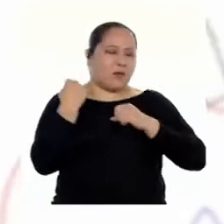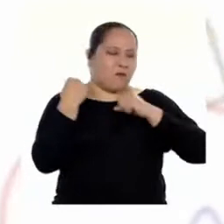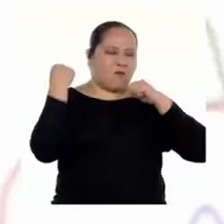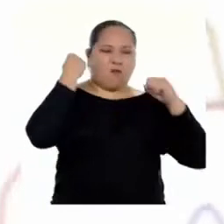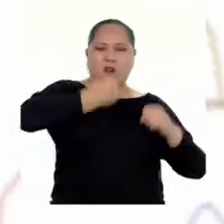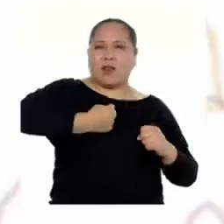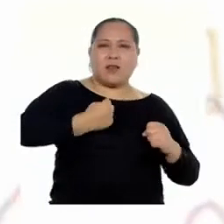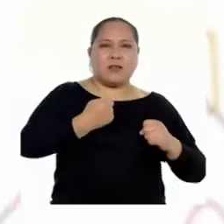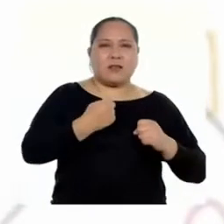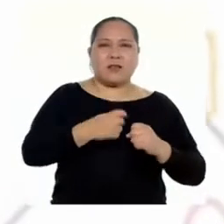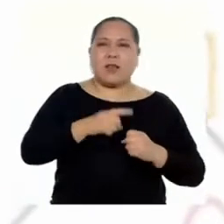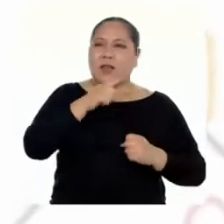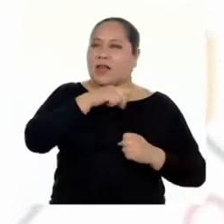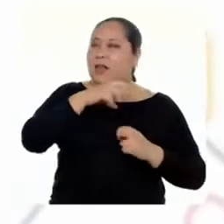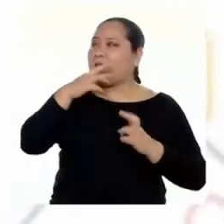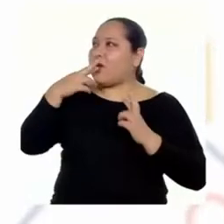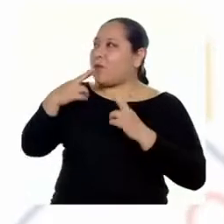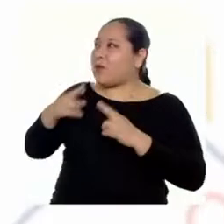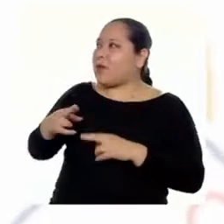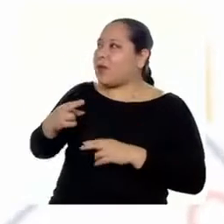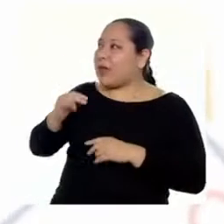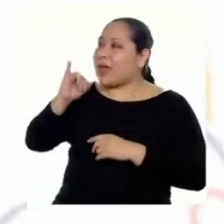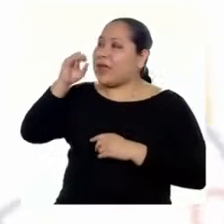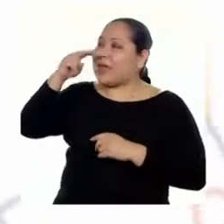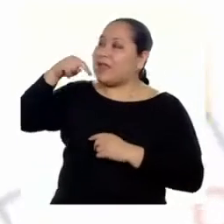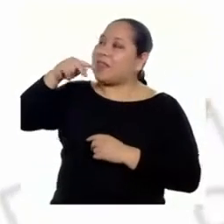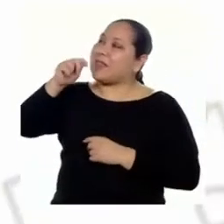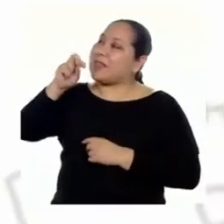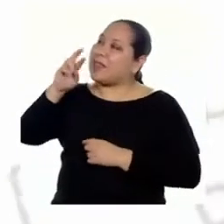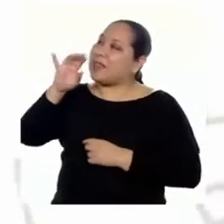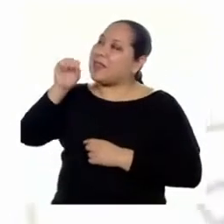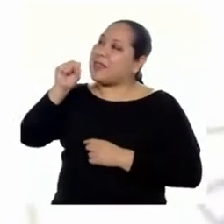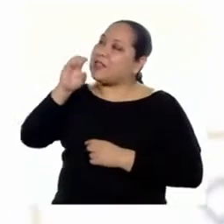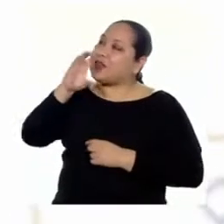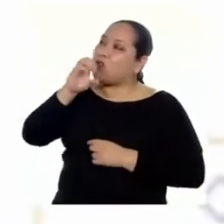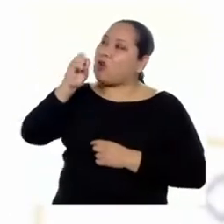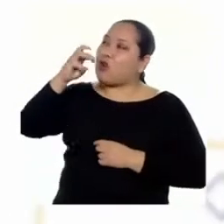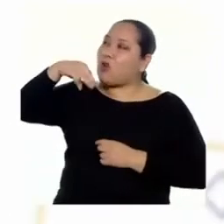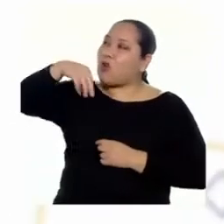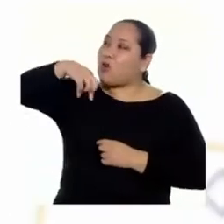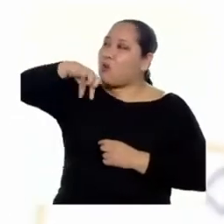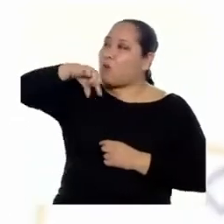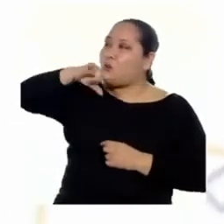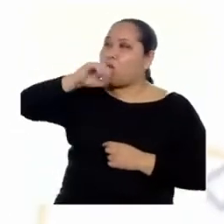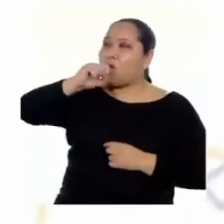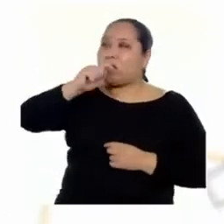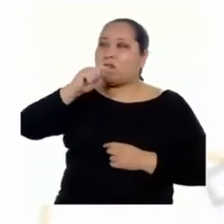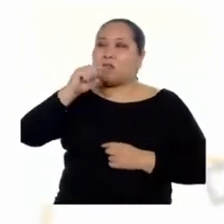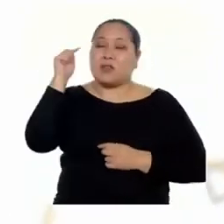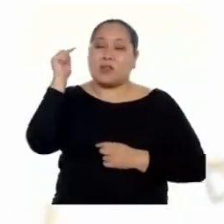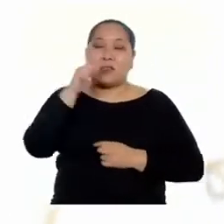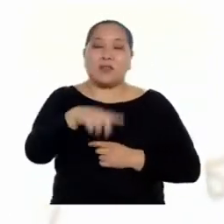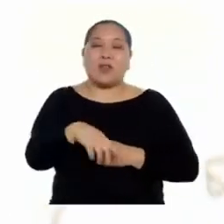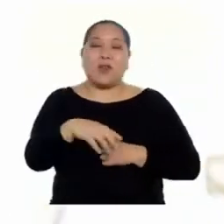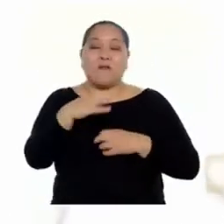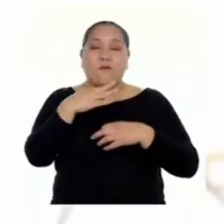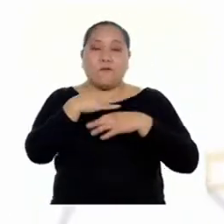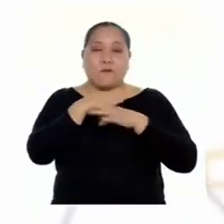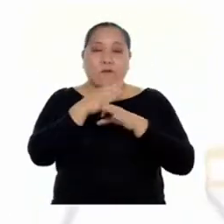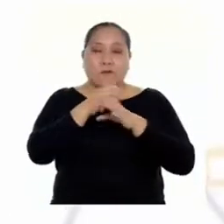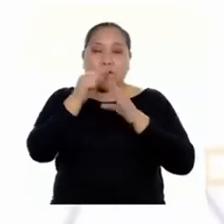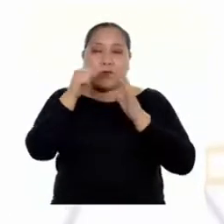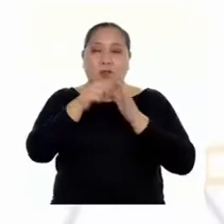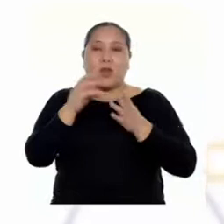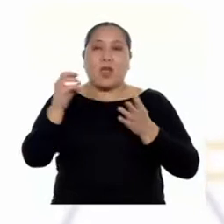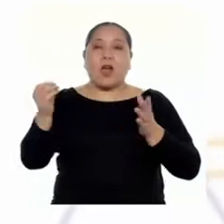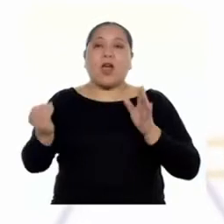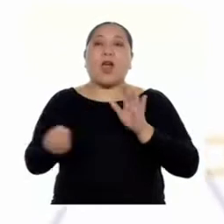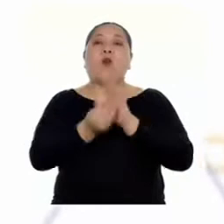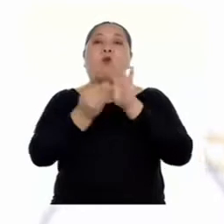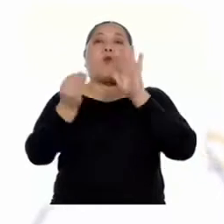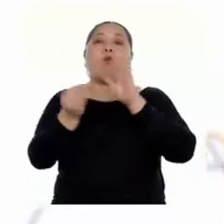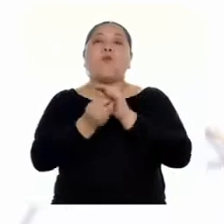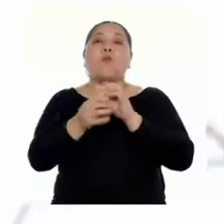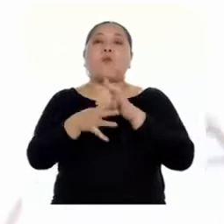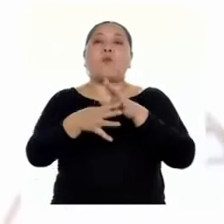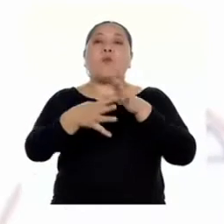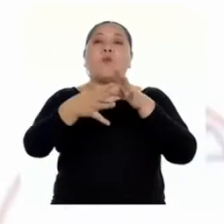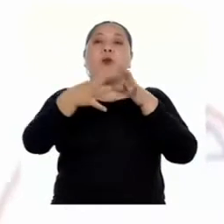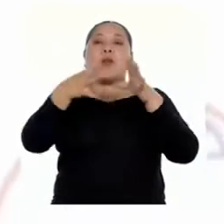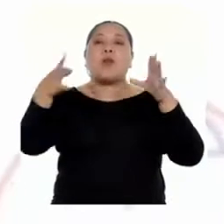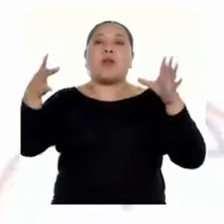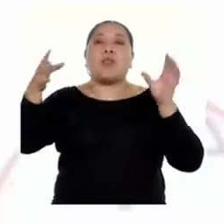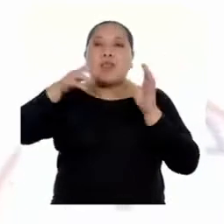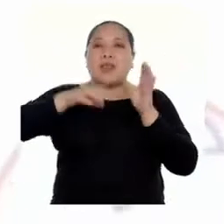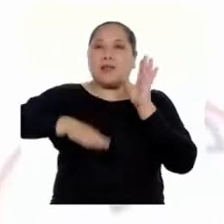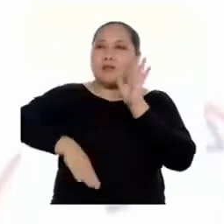que él respondió: el interés compuesto. Esta sencilla fórmula ayuda a aumentar los rendimientos de una inversión de